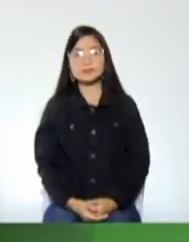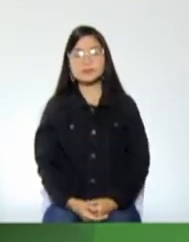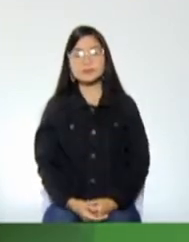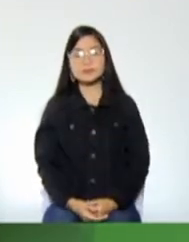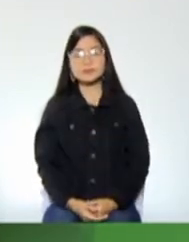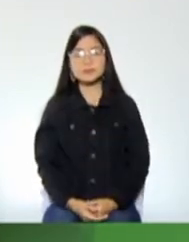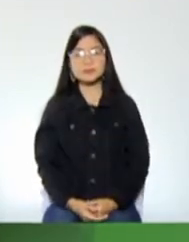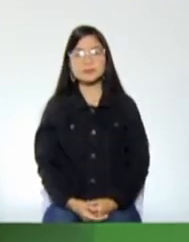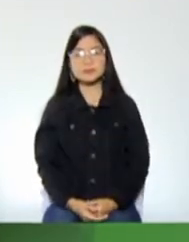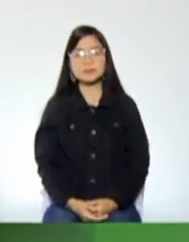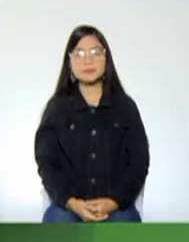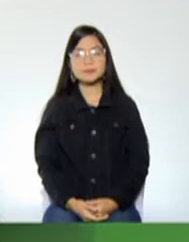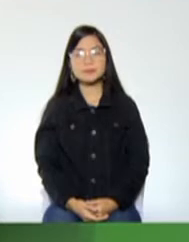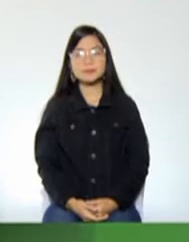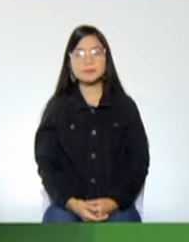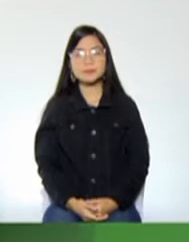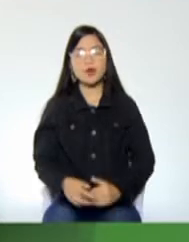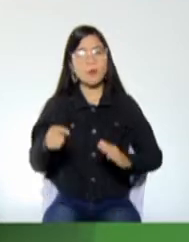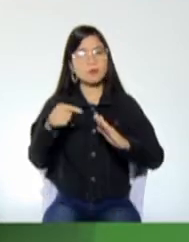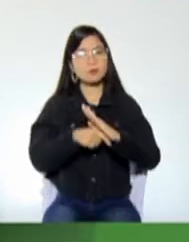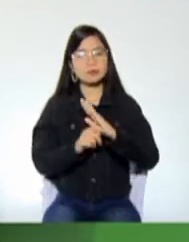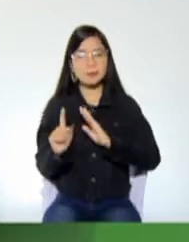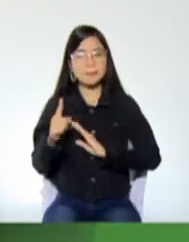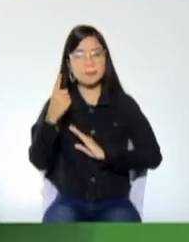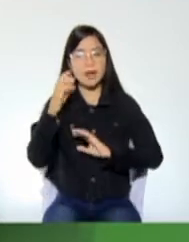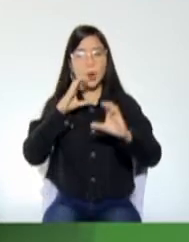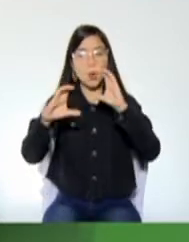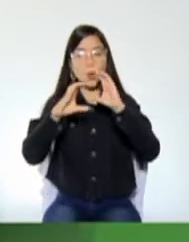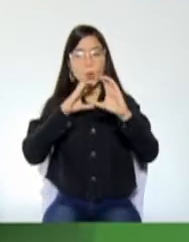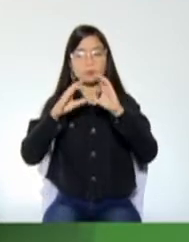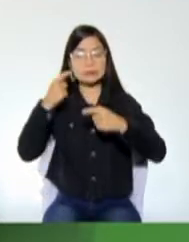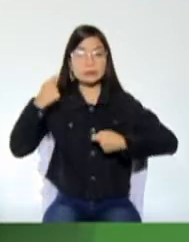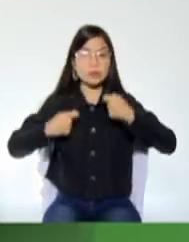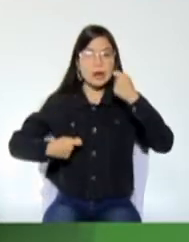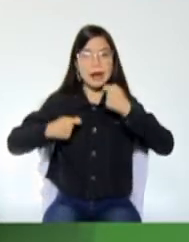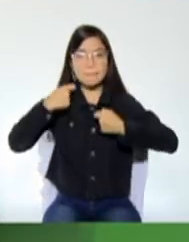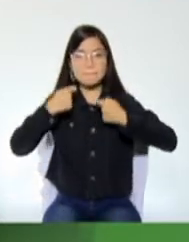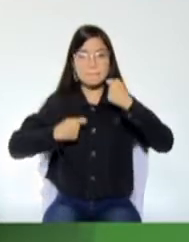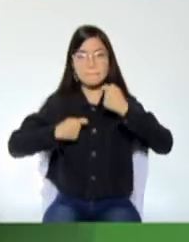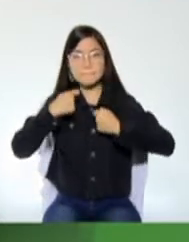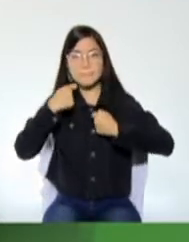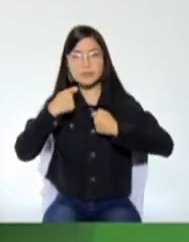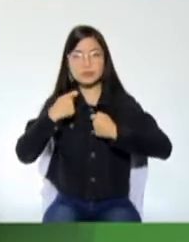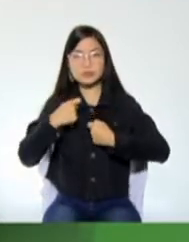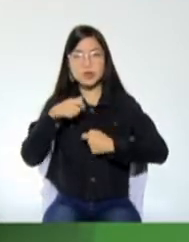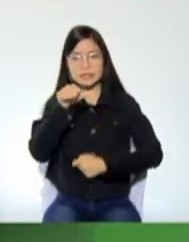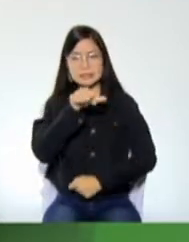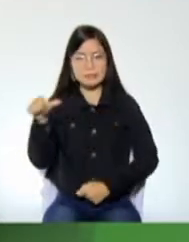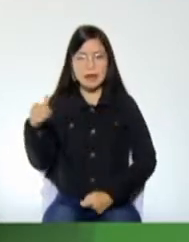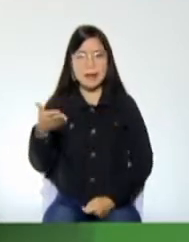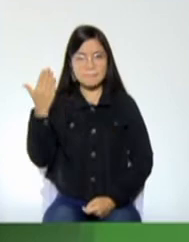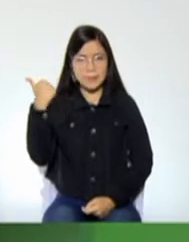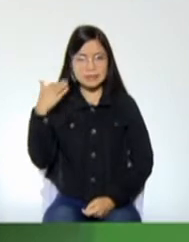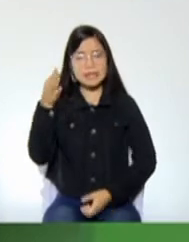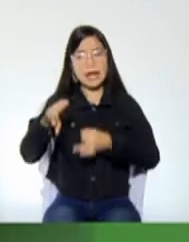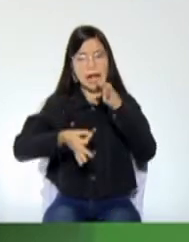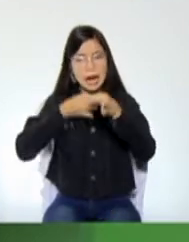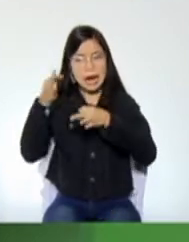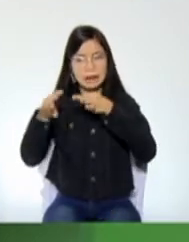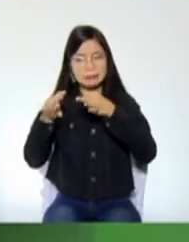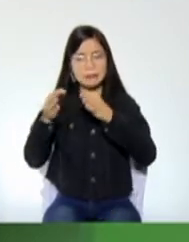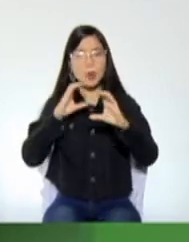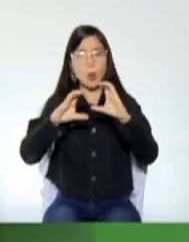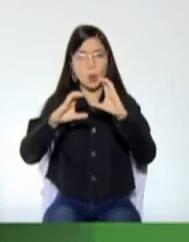primera potencialidad, que es comunicación-expresión. ¿Recuerdan que habíamos hablado en la clase pasada de comunicación-expresión? Vamos a hacer